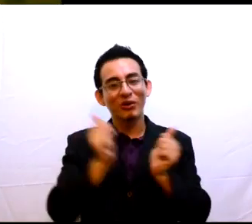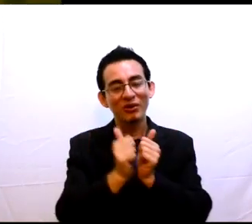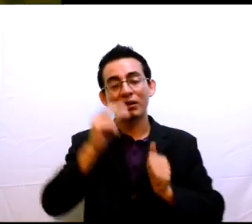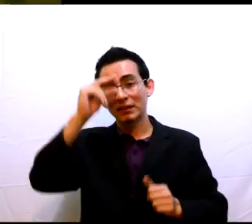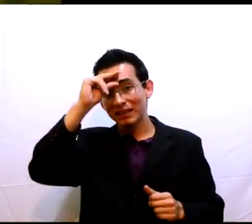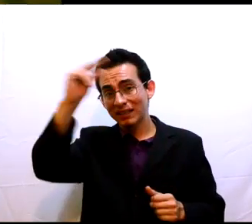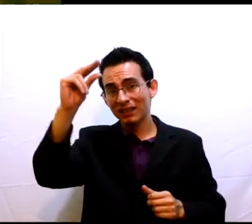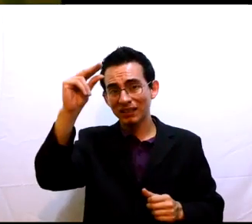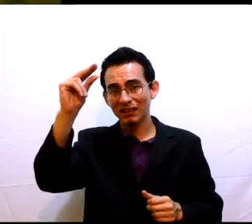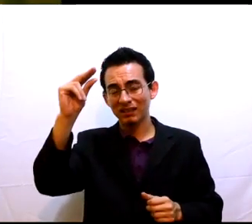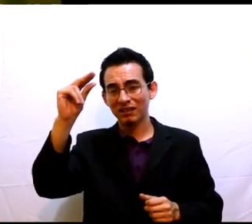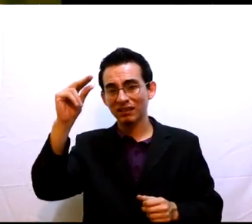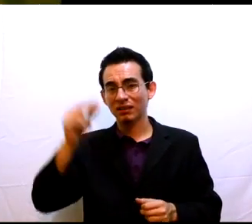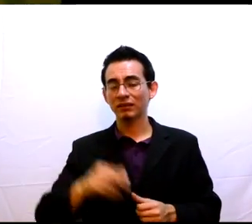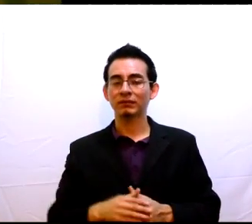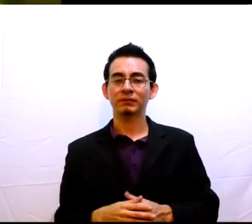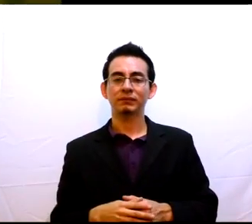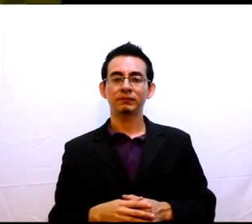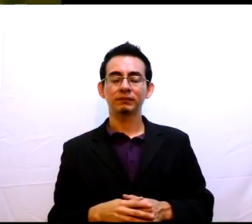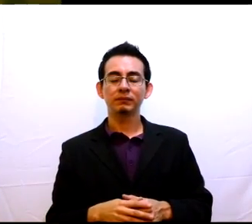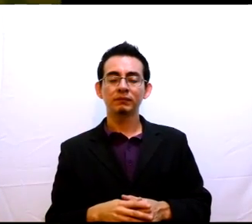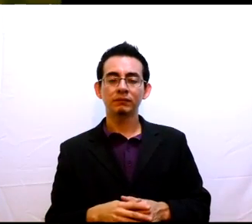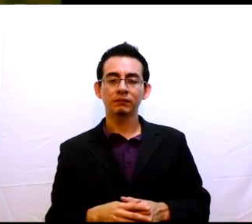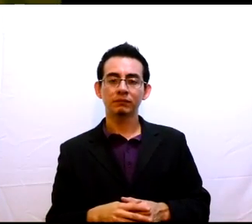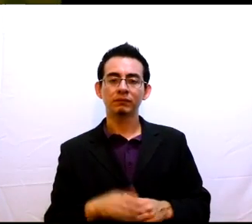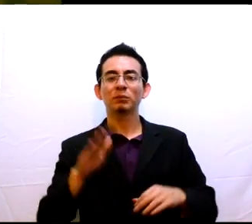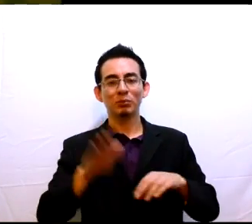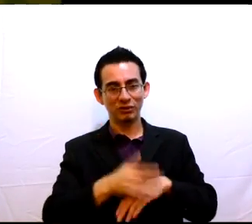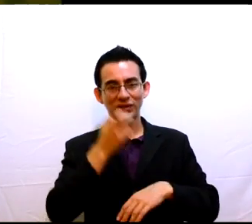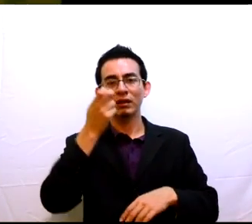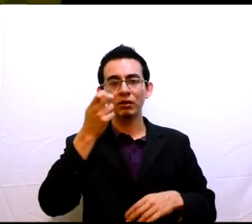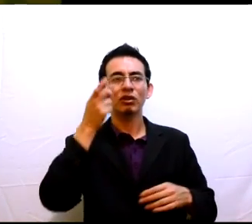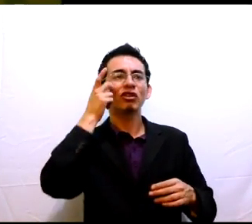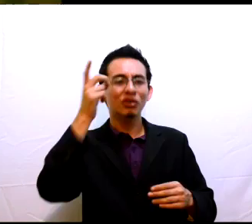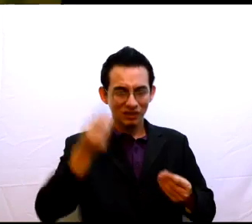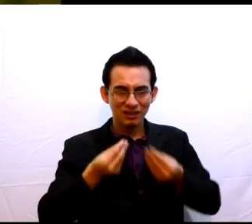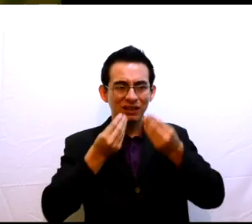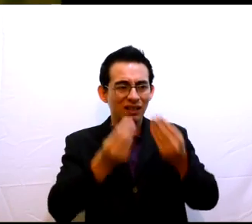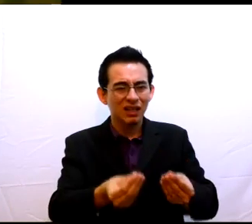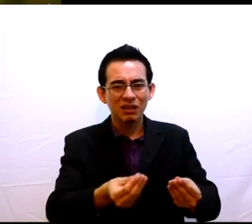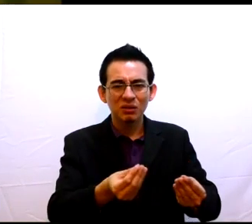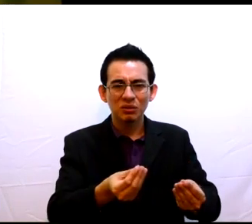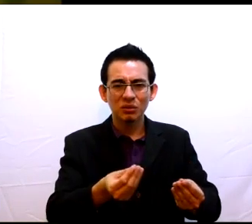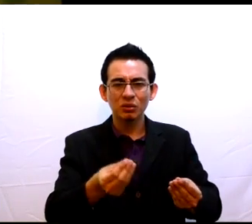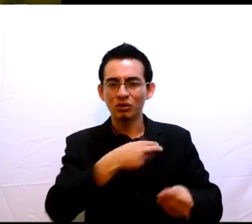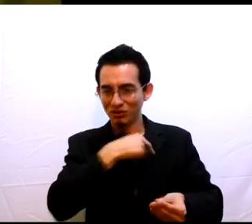todos hemos oído eso pero a la hora de la hora que hemos hecho o lo que dios nos ha dado